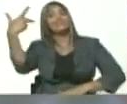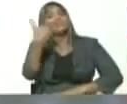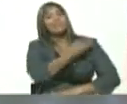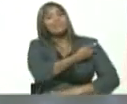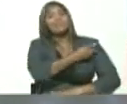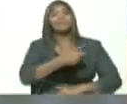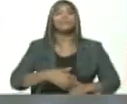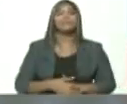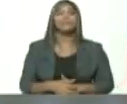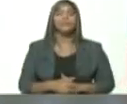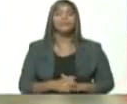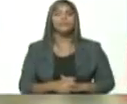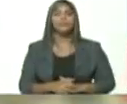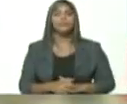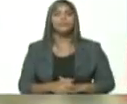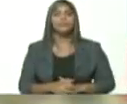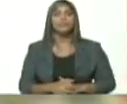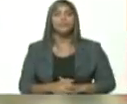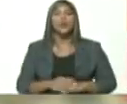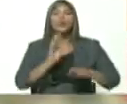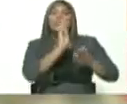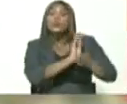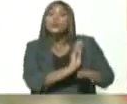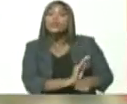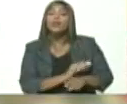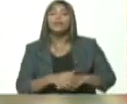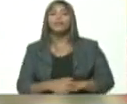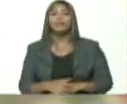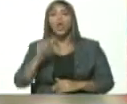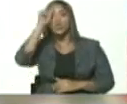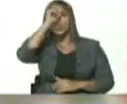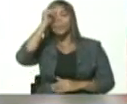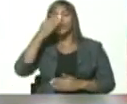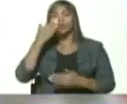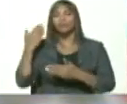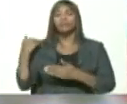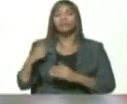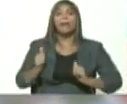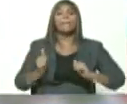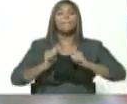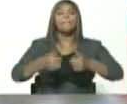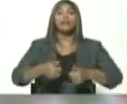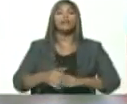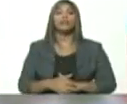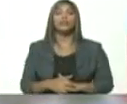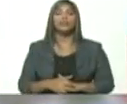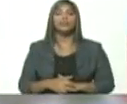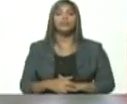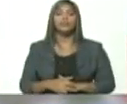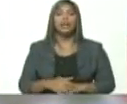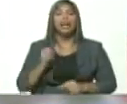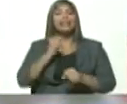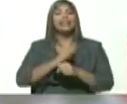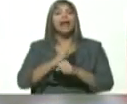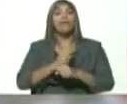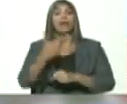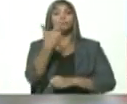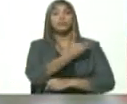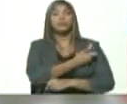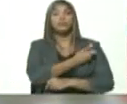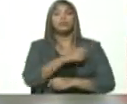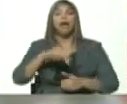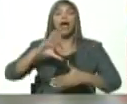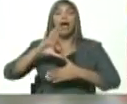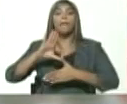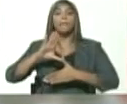ser vacunado y a ser protegido. El domingo pasado arrancó precisamente las jornadas de vacunación de las